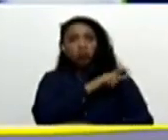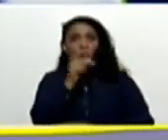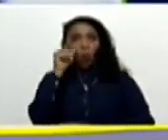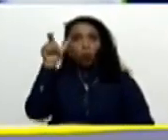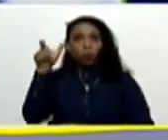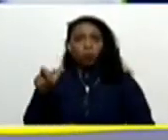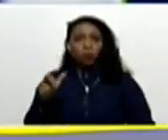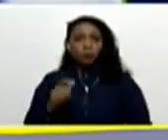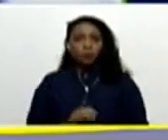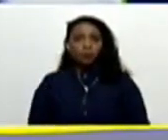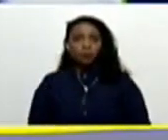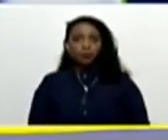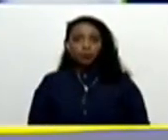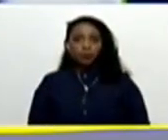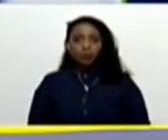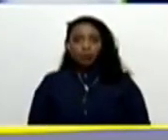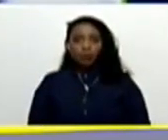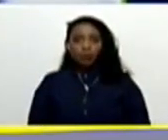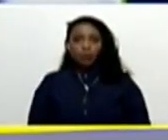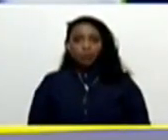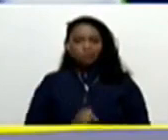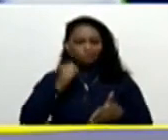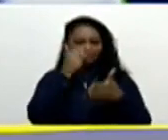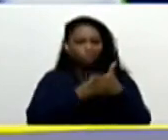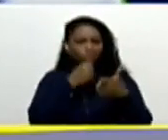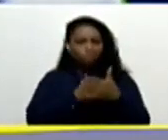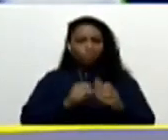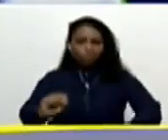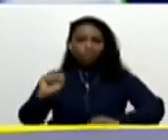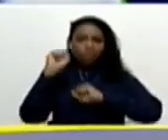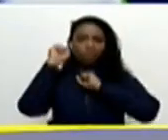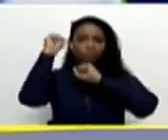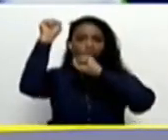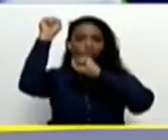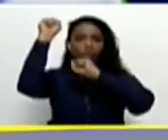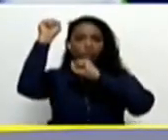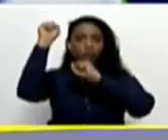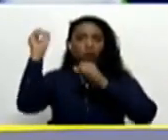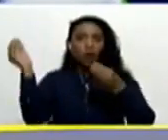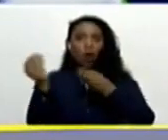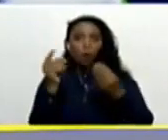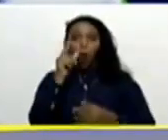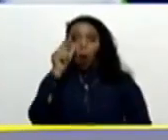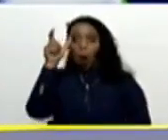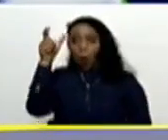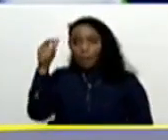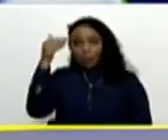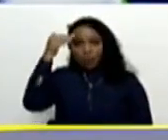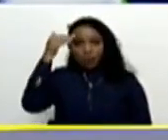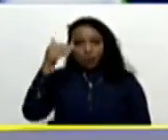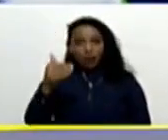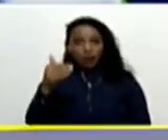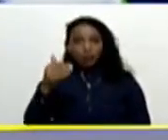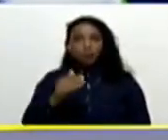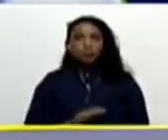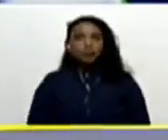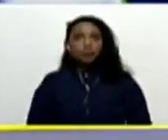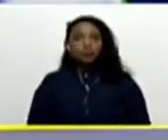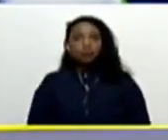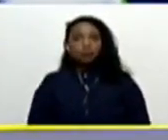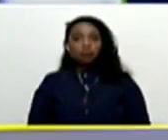Estrada, y combatientes heroicos como el sargento Andrés Castro,